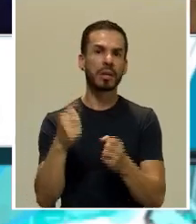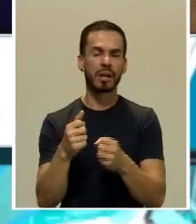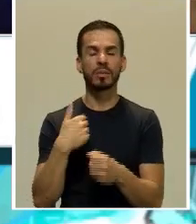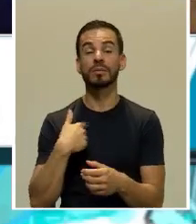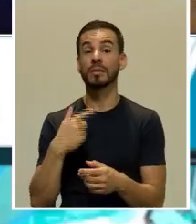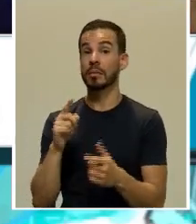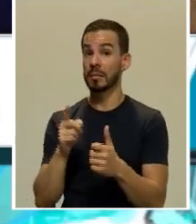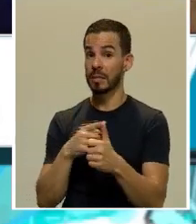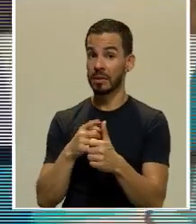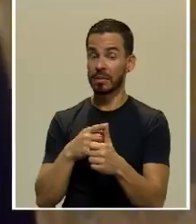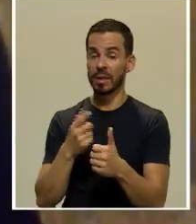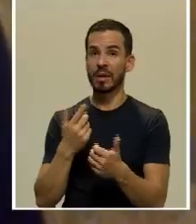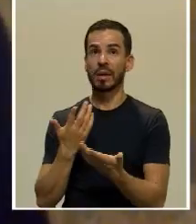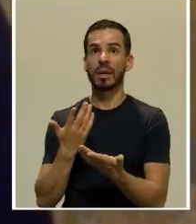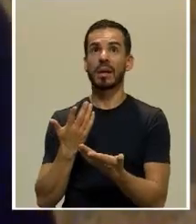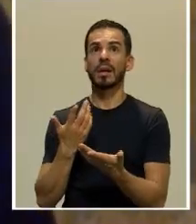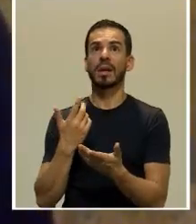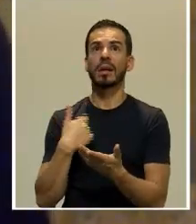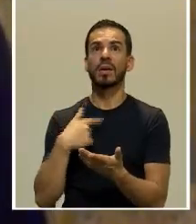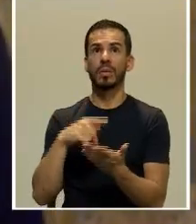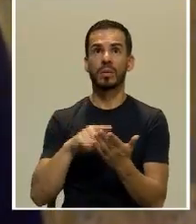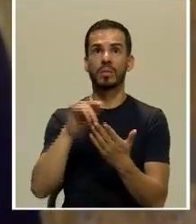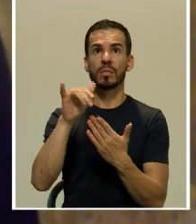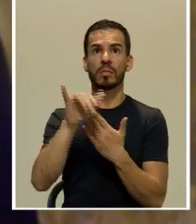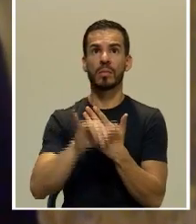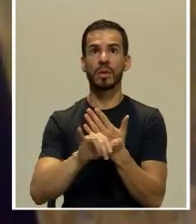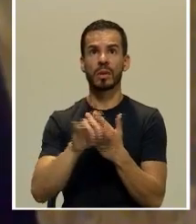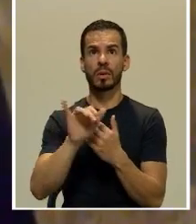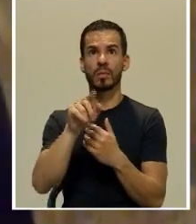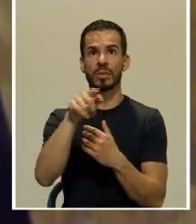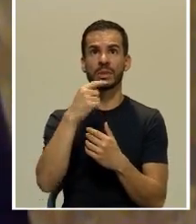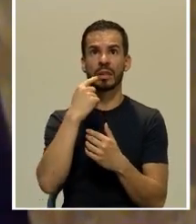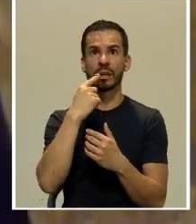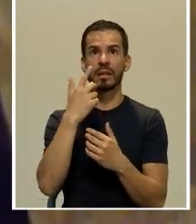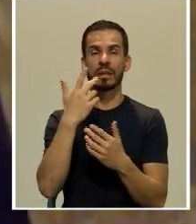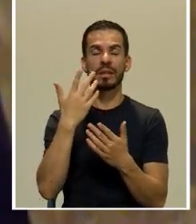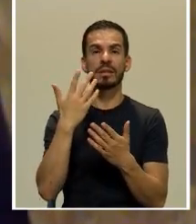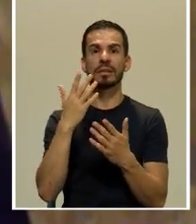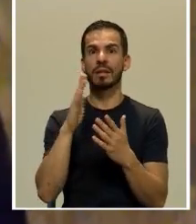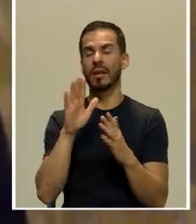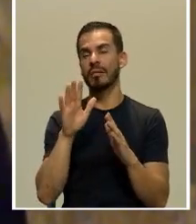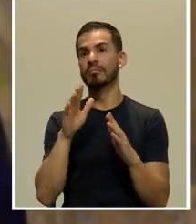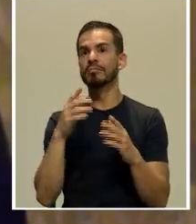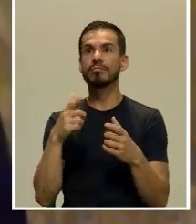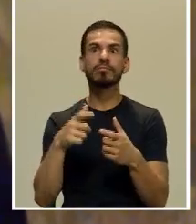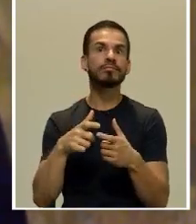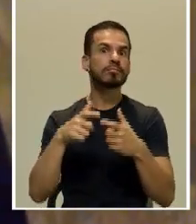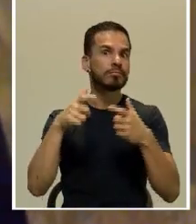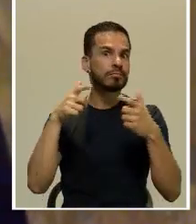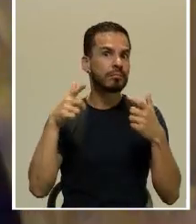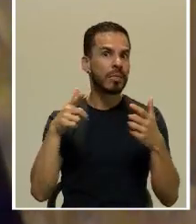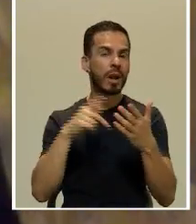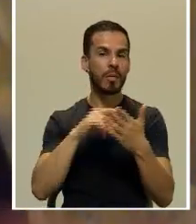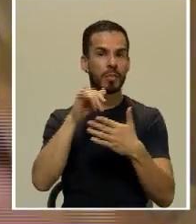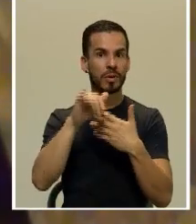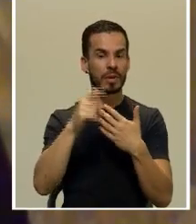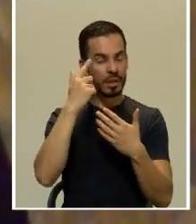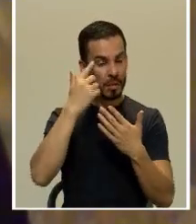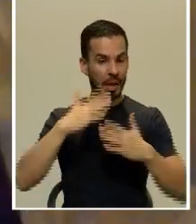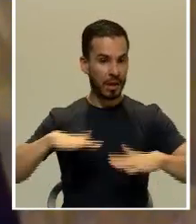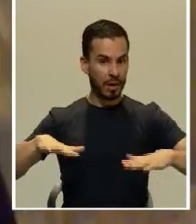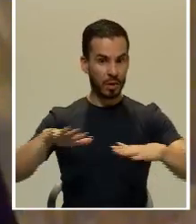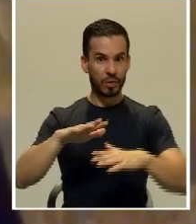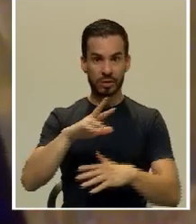Bueno, yo creo que primero es un proyecto, como usted dice, faraónico para efectos de la